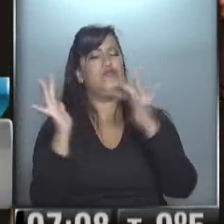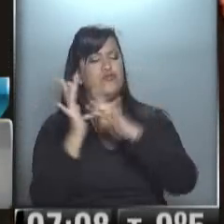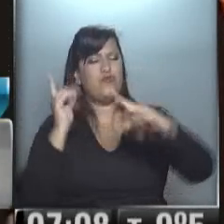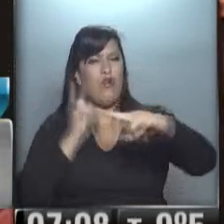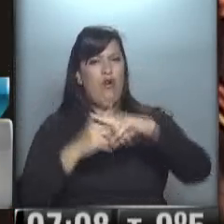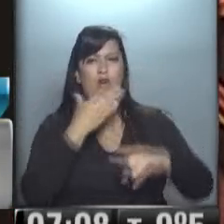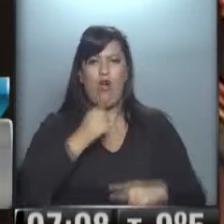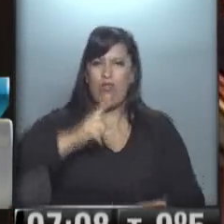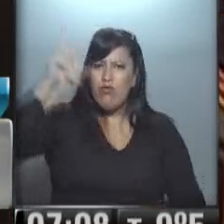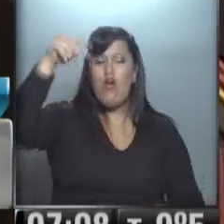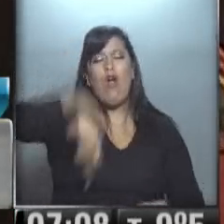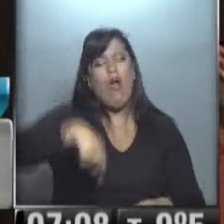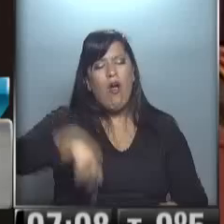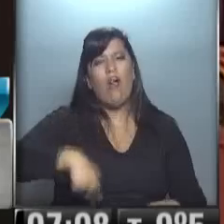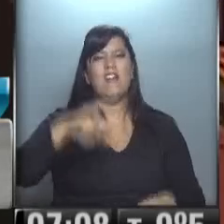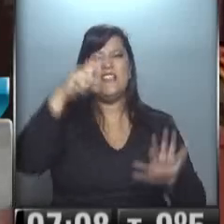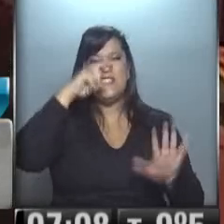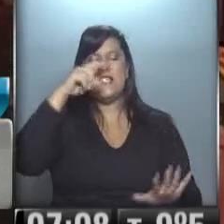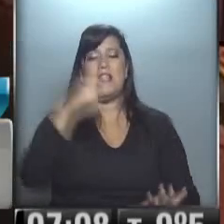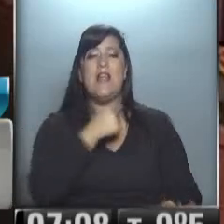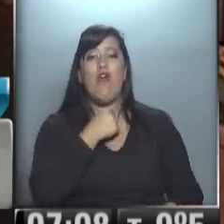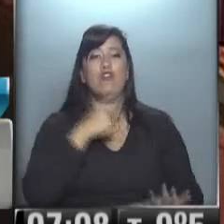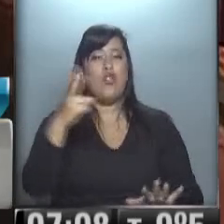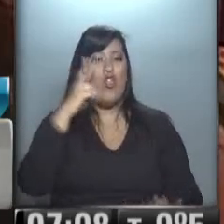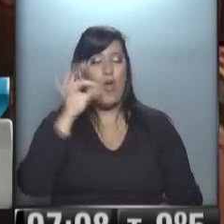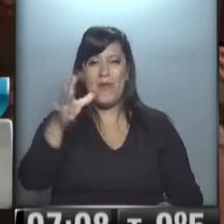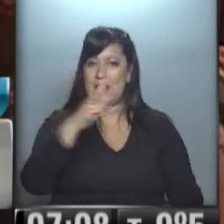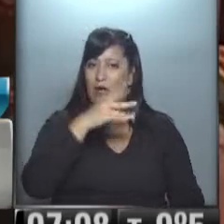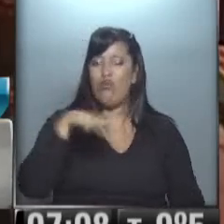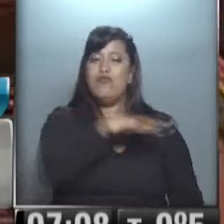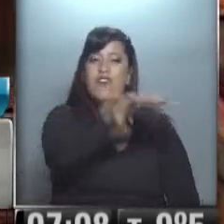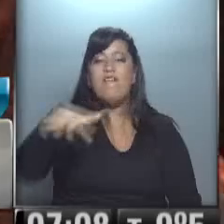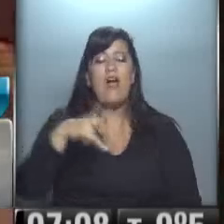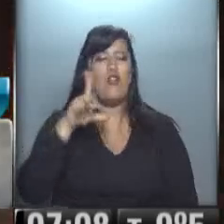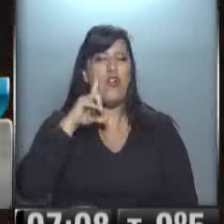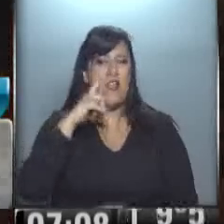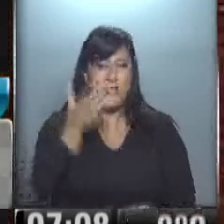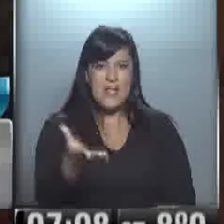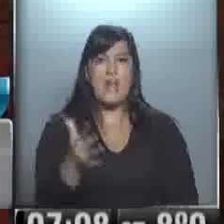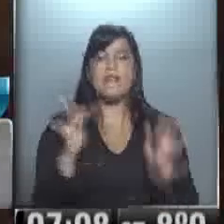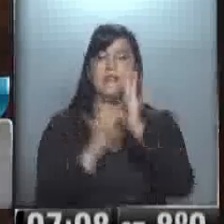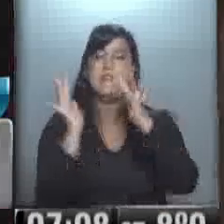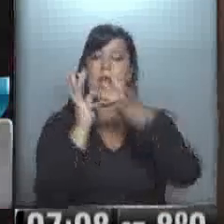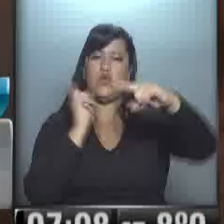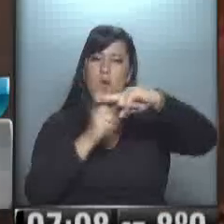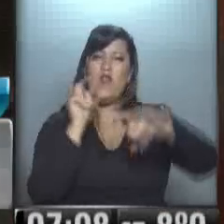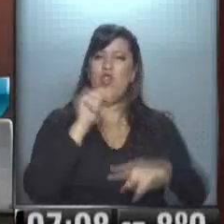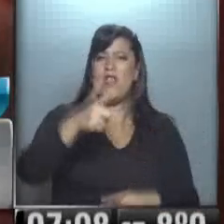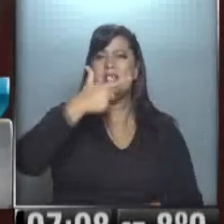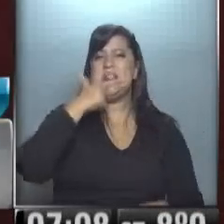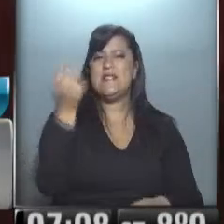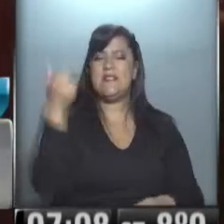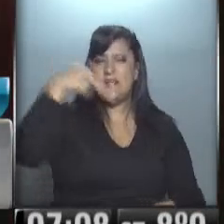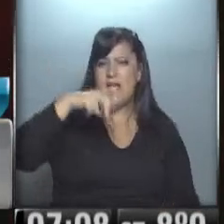de este día 7 de agosto de 2014 desde aquí, del barrio de Liniers, en el santuario de San Cayetano.